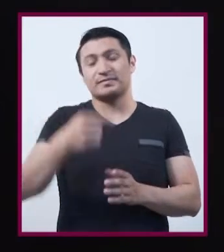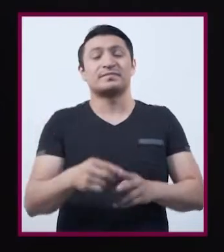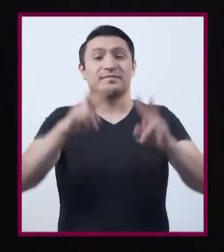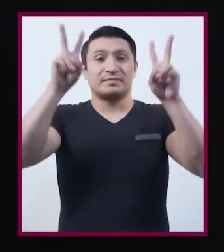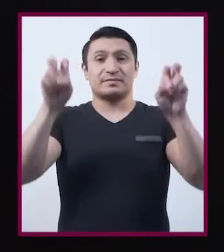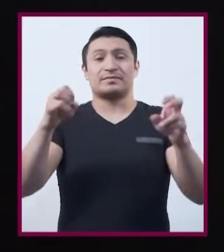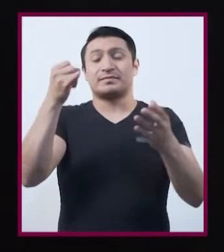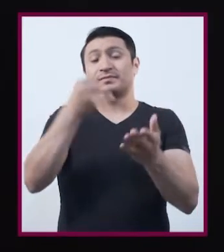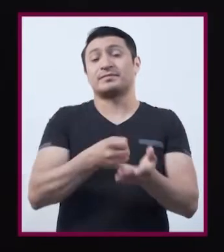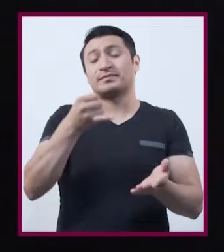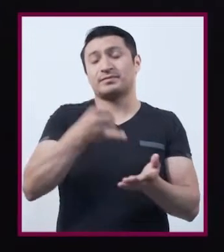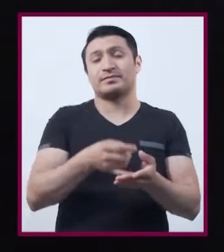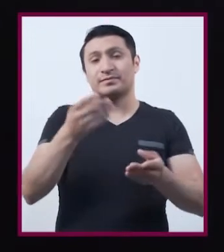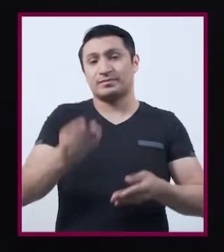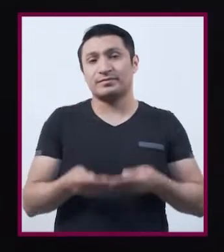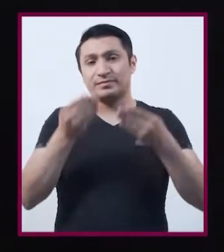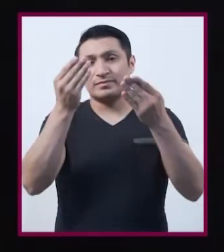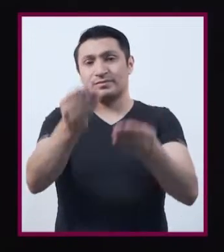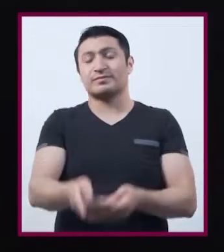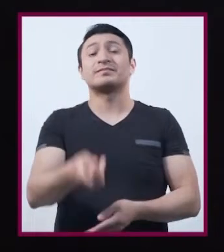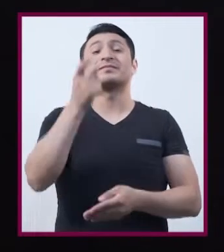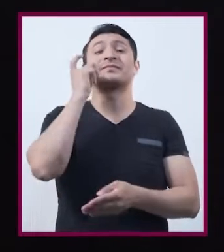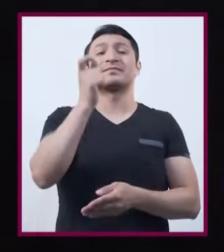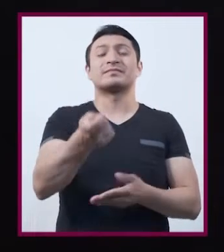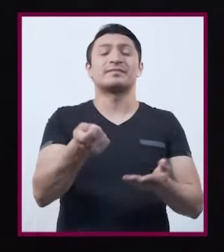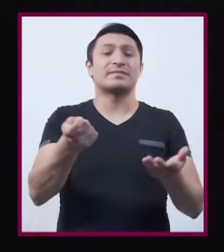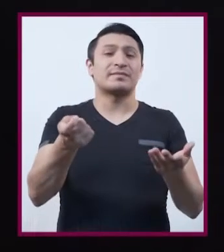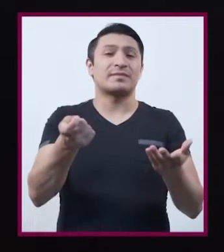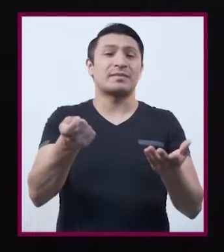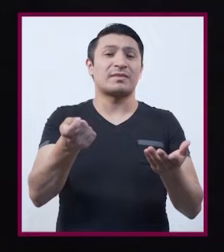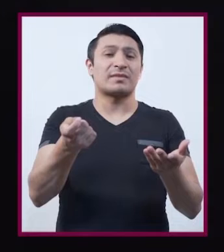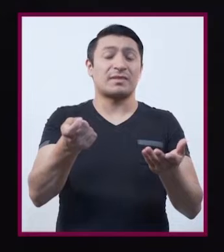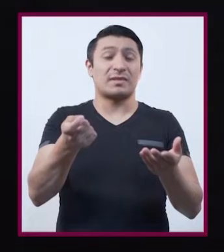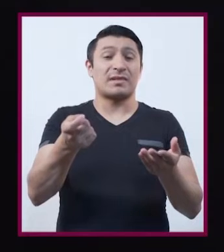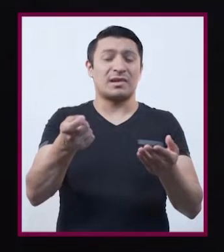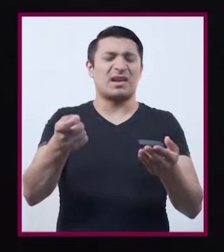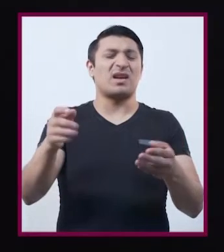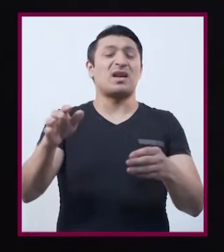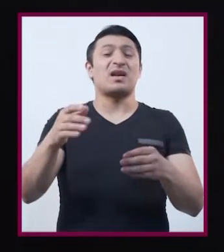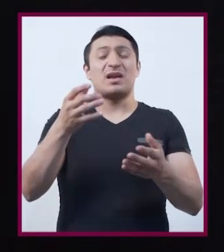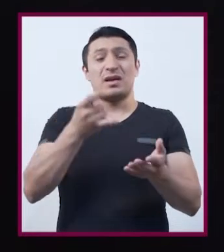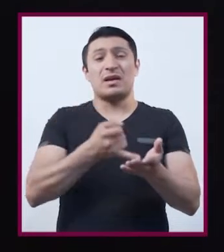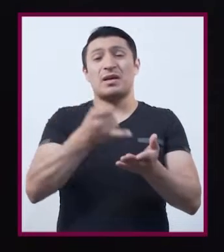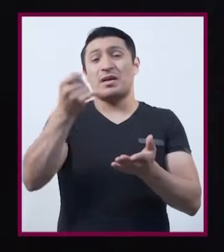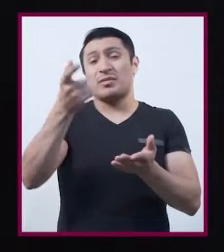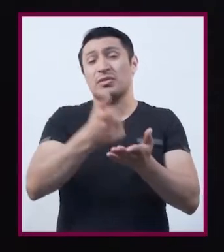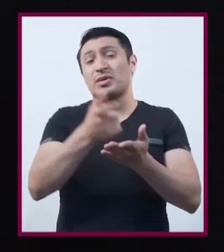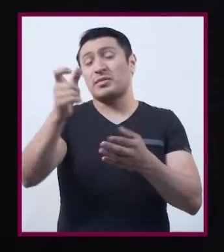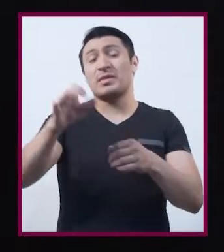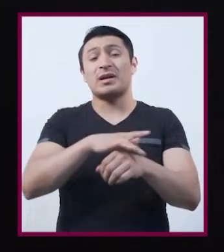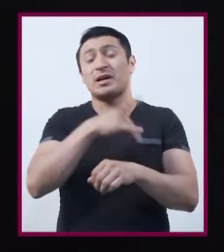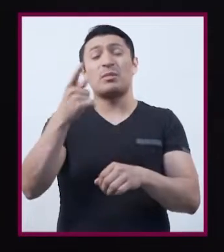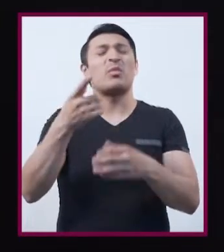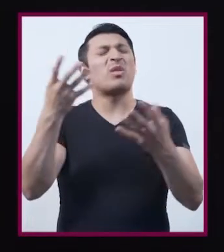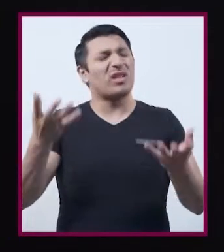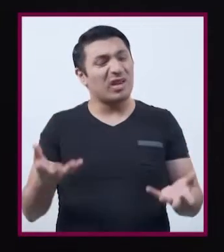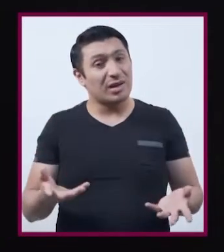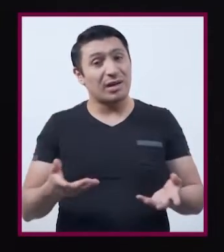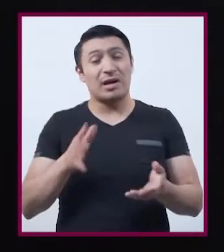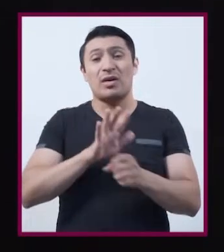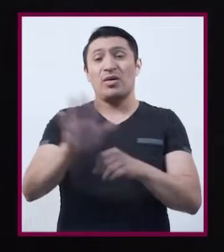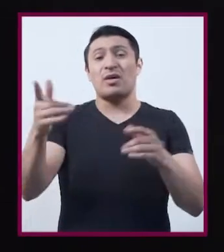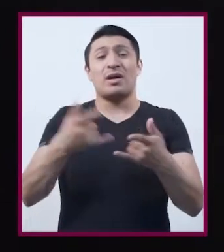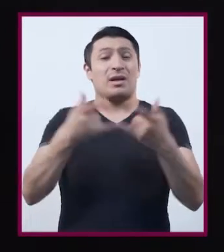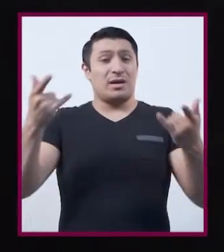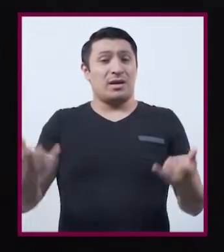vamos a emplear en este programa dedicado a los impuestos y contribuciones, que son, por qué es importante pagarlos,